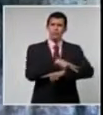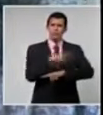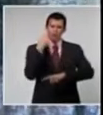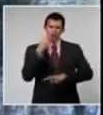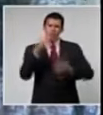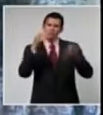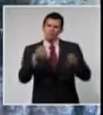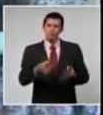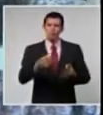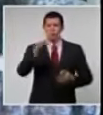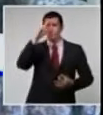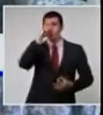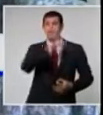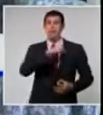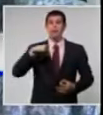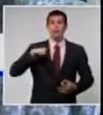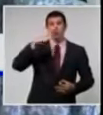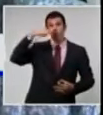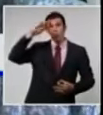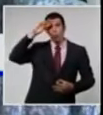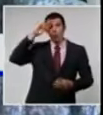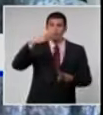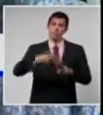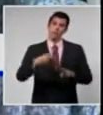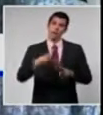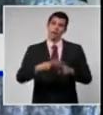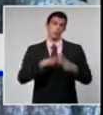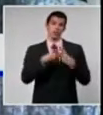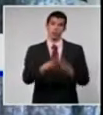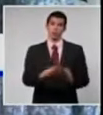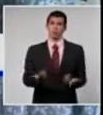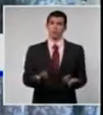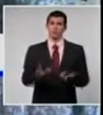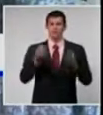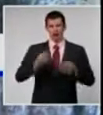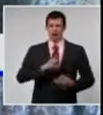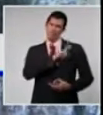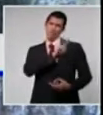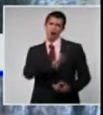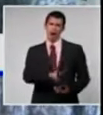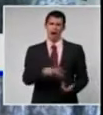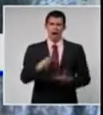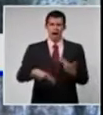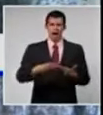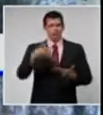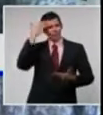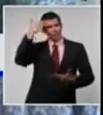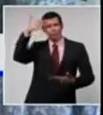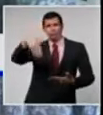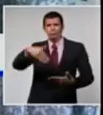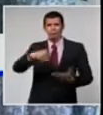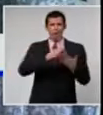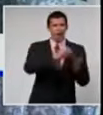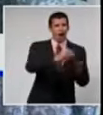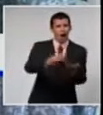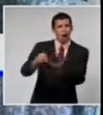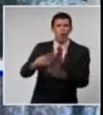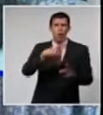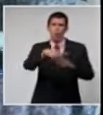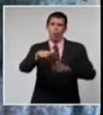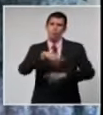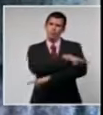de este pueblo cubano la hemos sentido todos los pueblos en general. Y en el caso específico de Chile